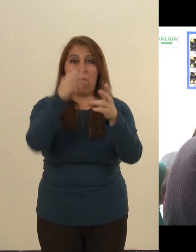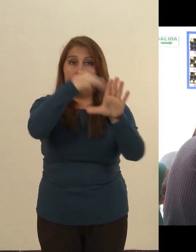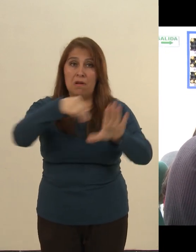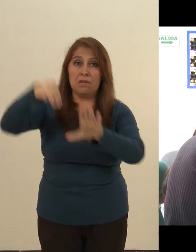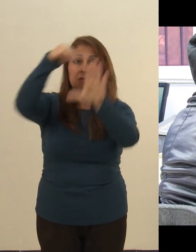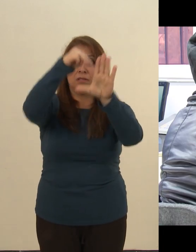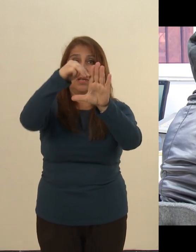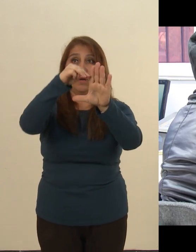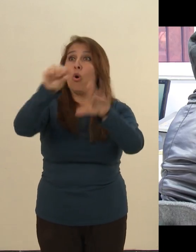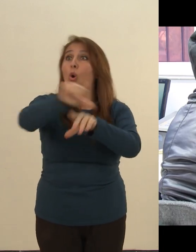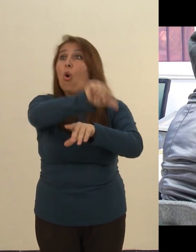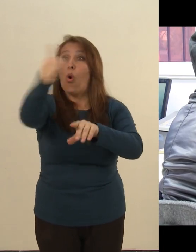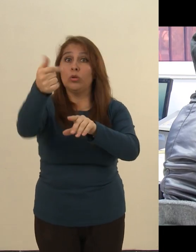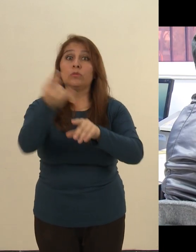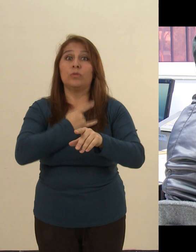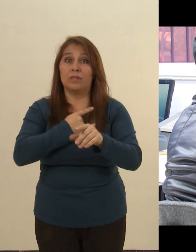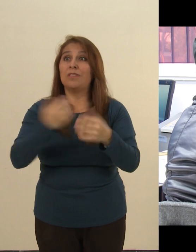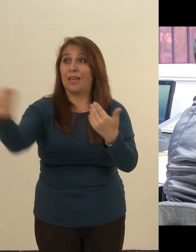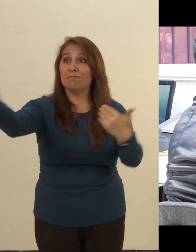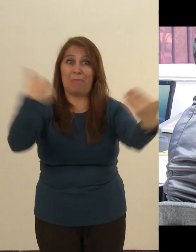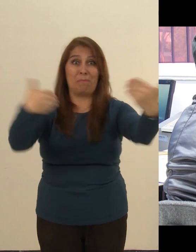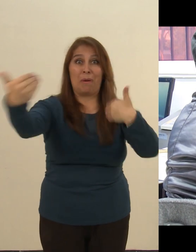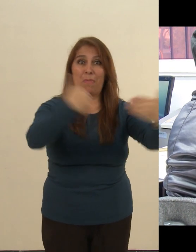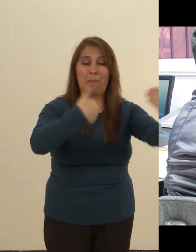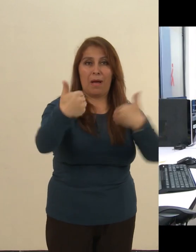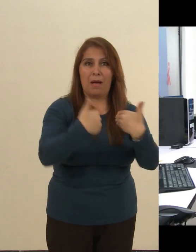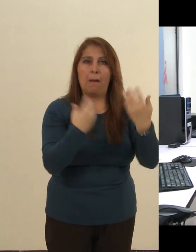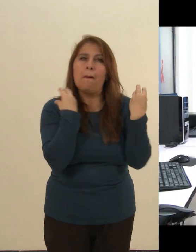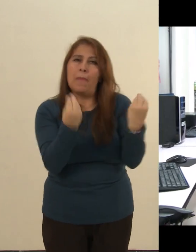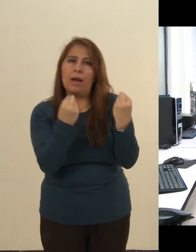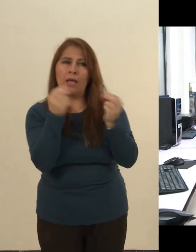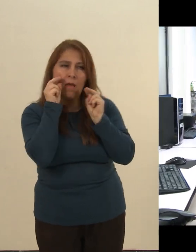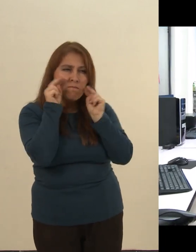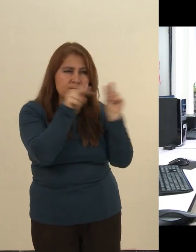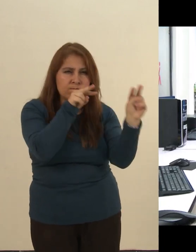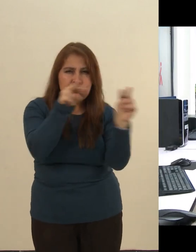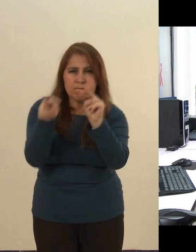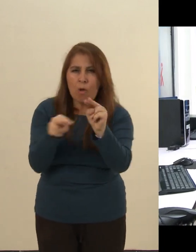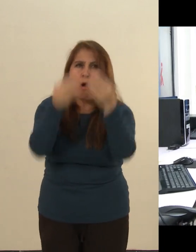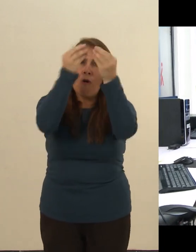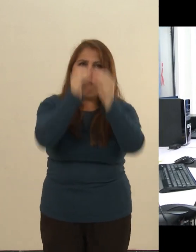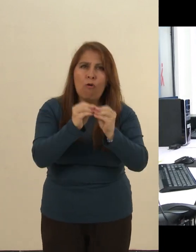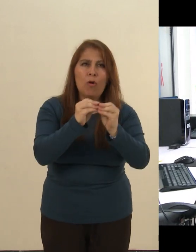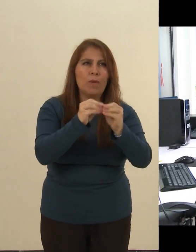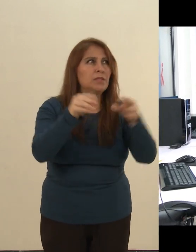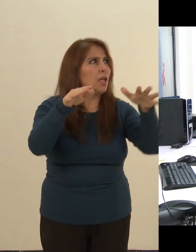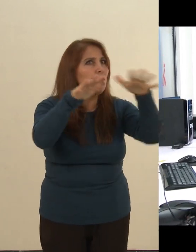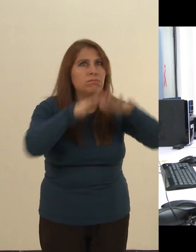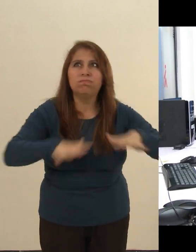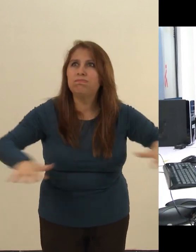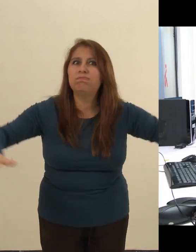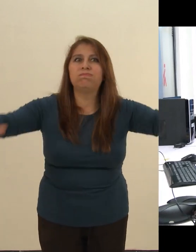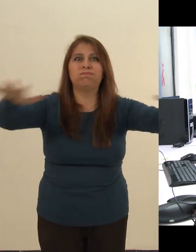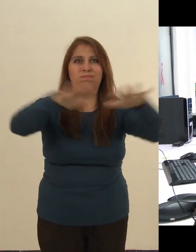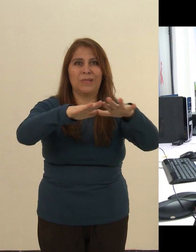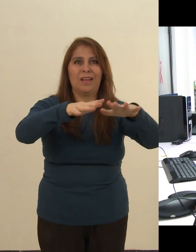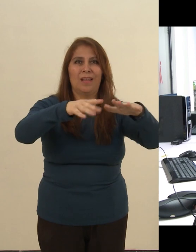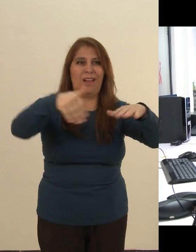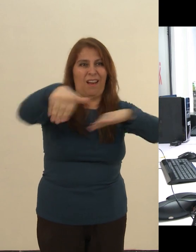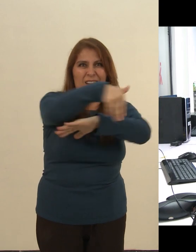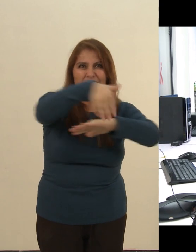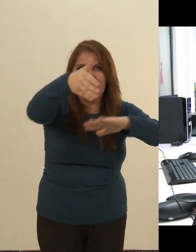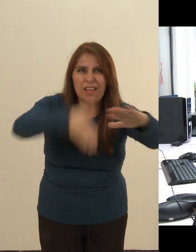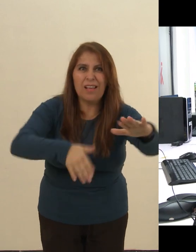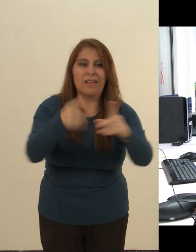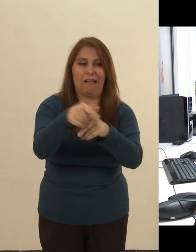de diferentes universidades, para movilizar esas formas en las que desde la arquitectura, la